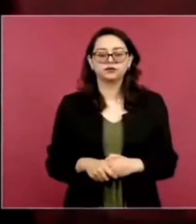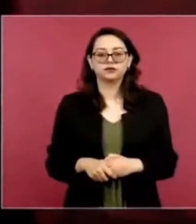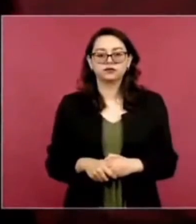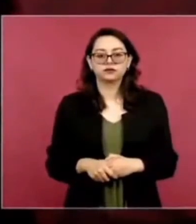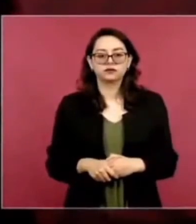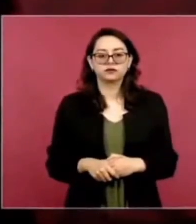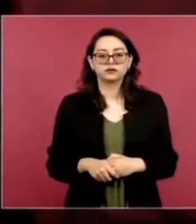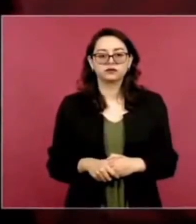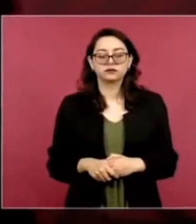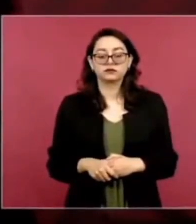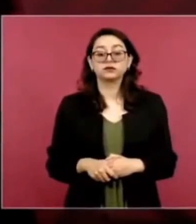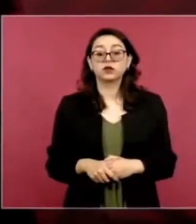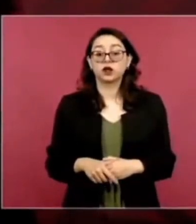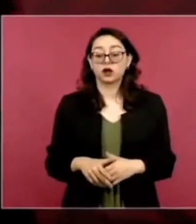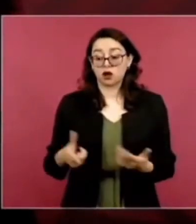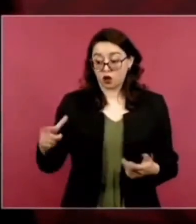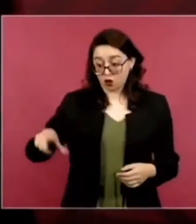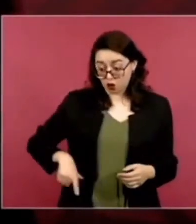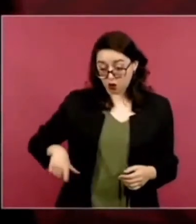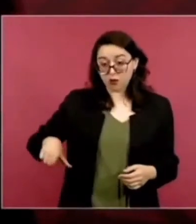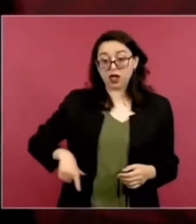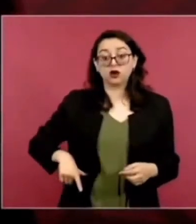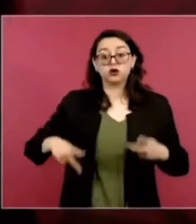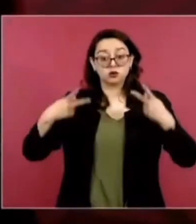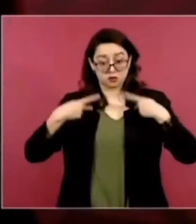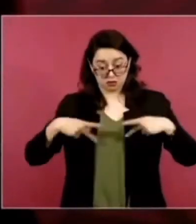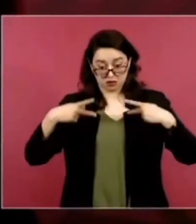de muchos servidores públicos